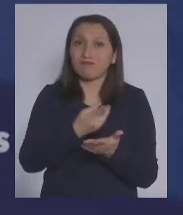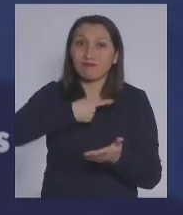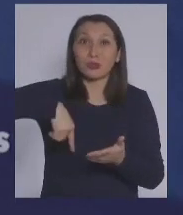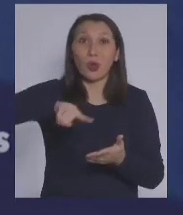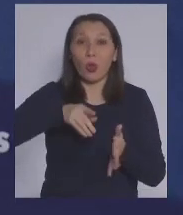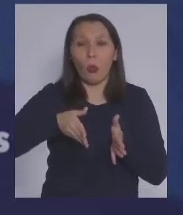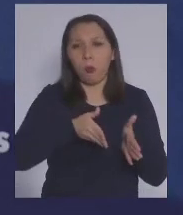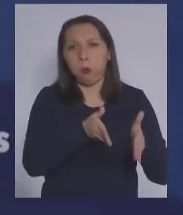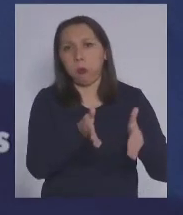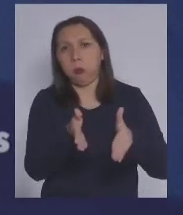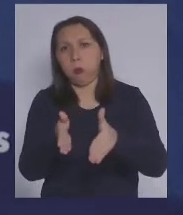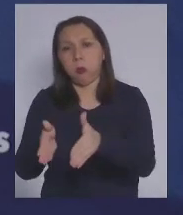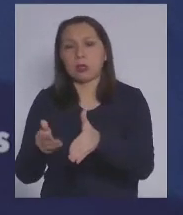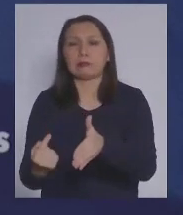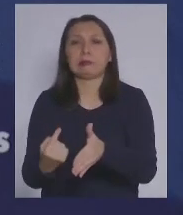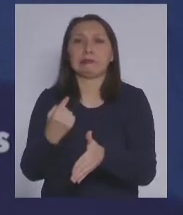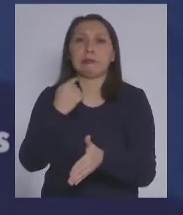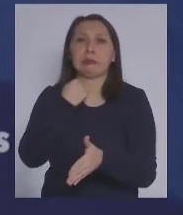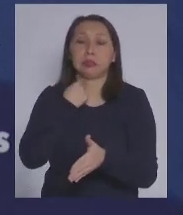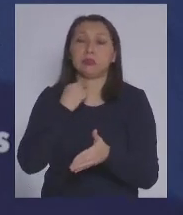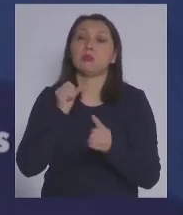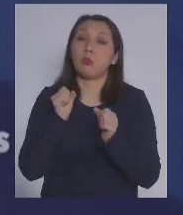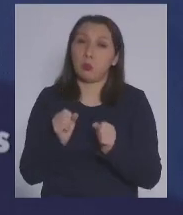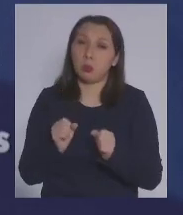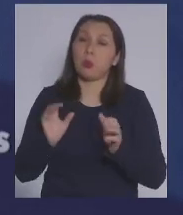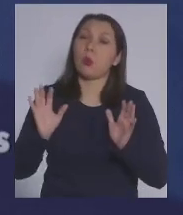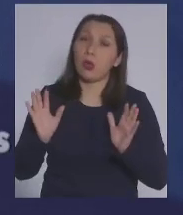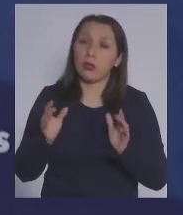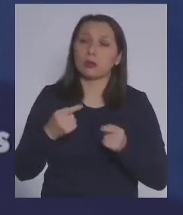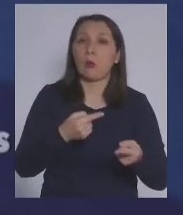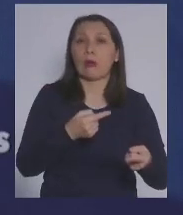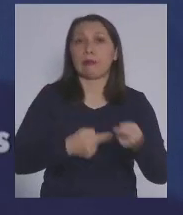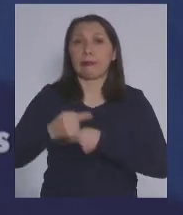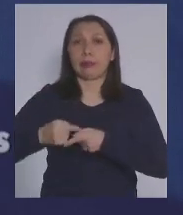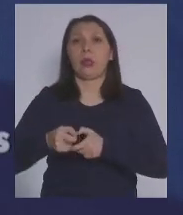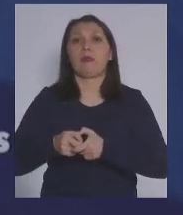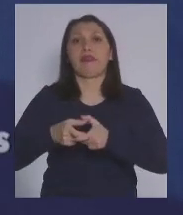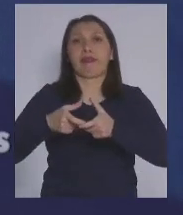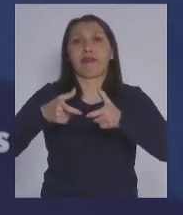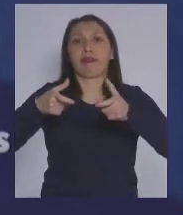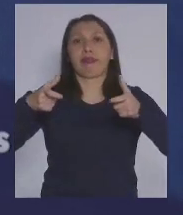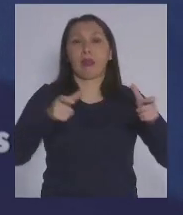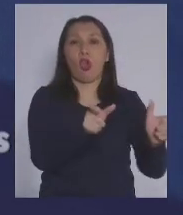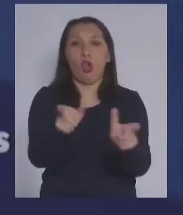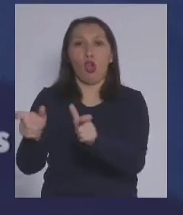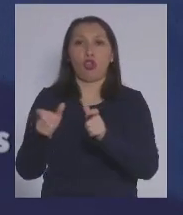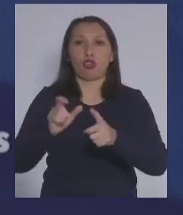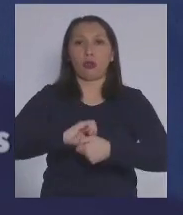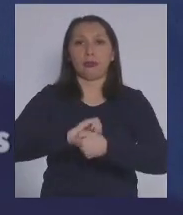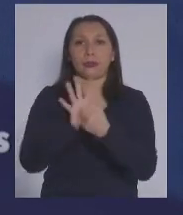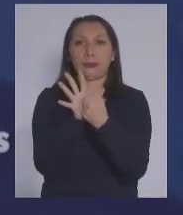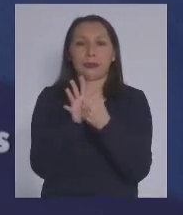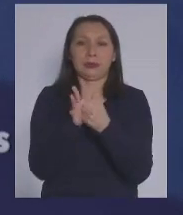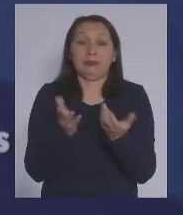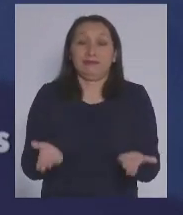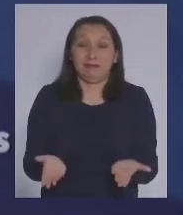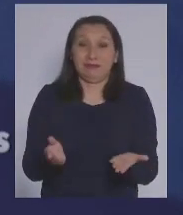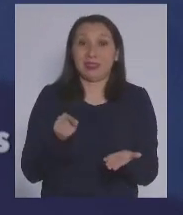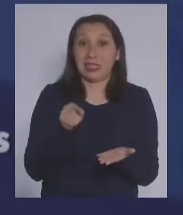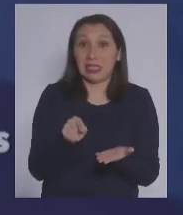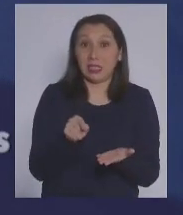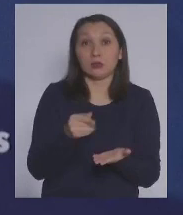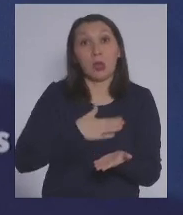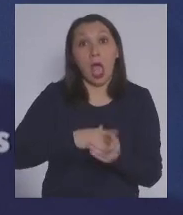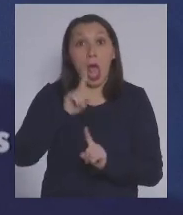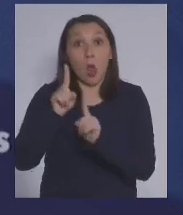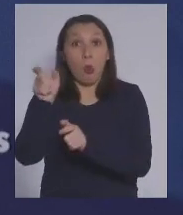conducir obviamente probablemente a retrocesos graves en el manejo de la pandemia si eso lo que